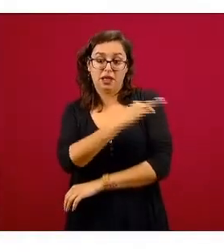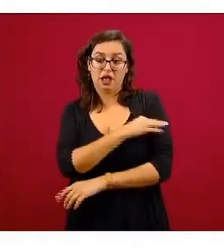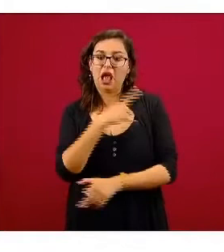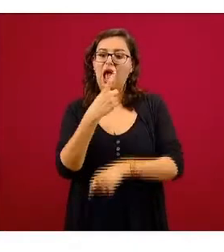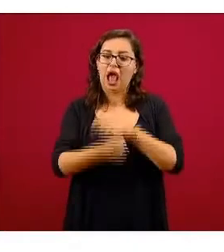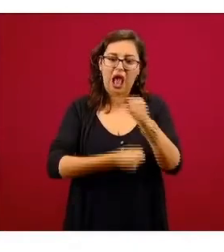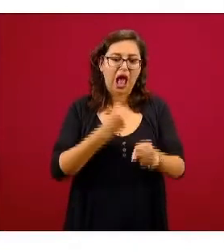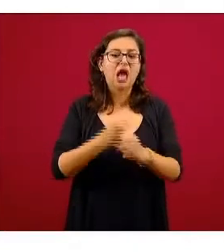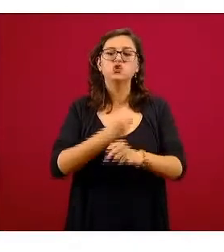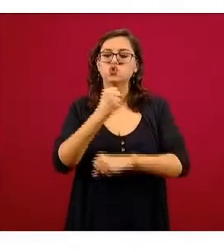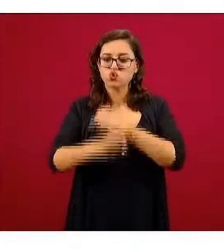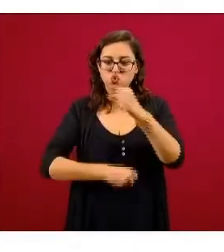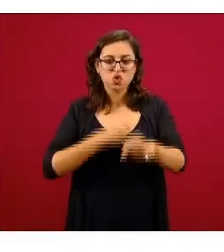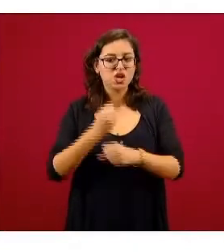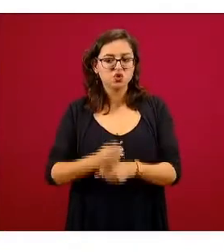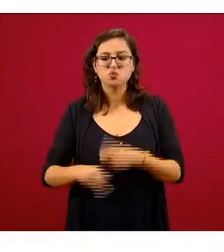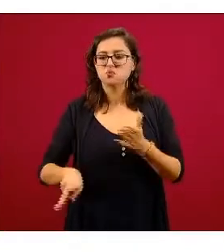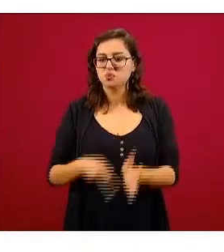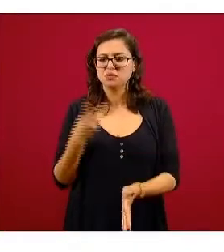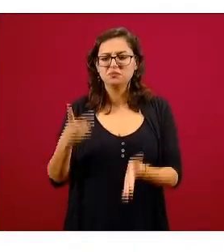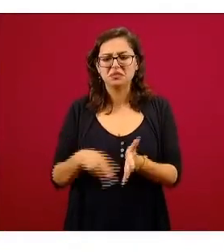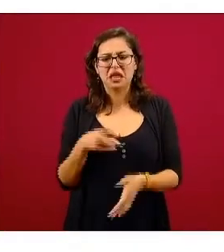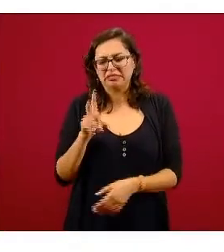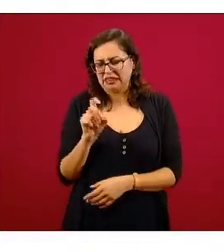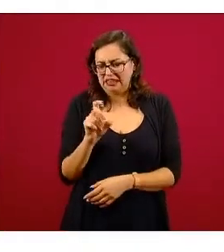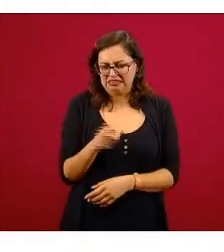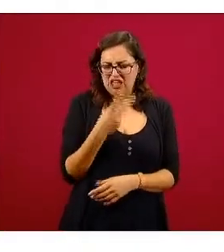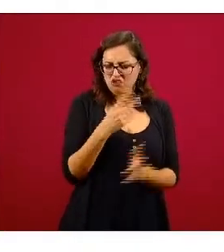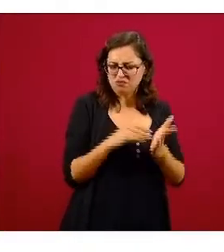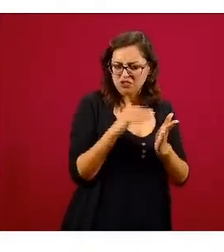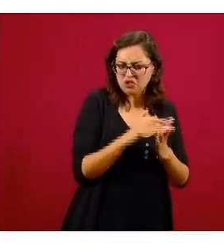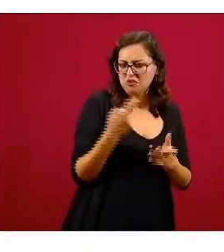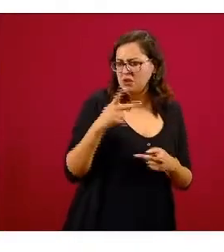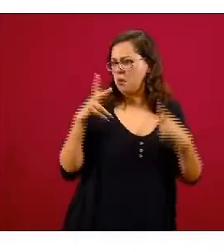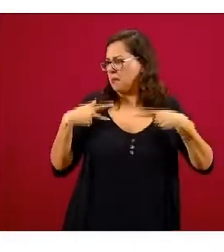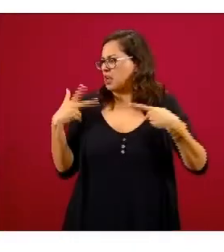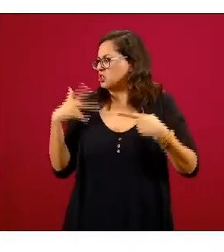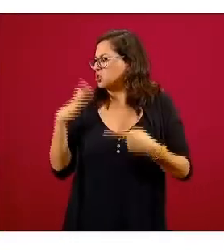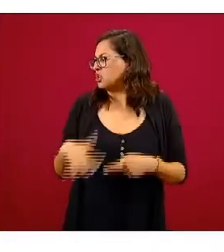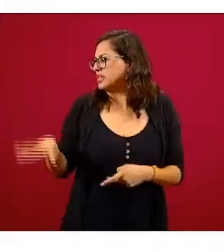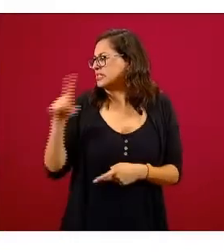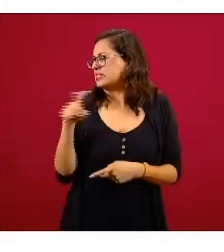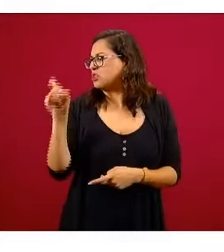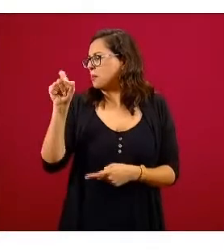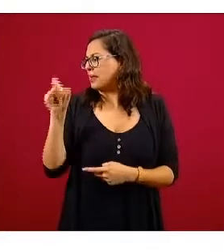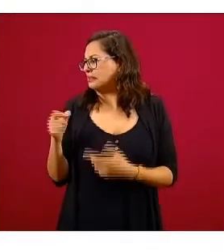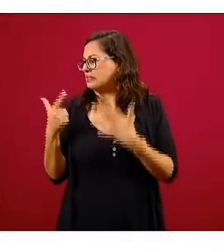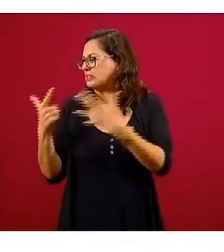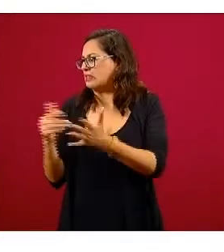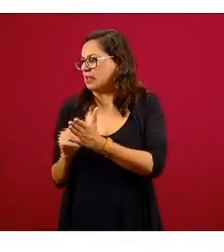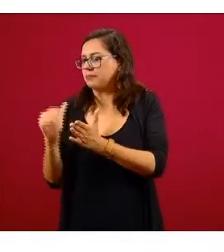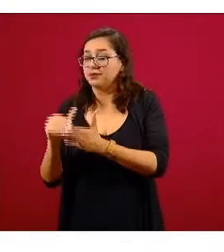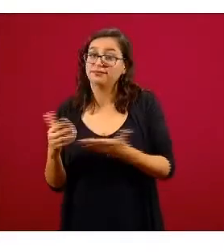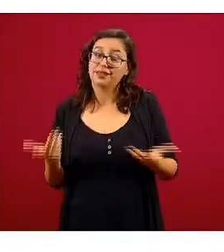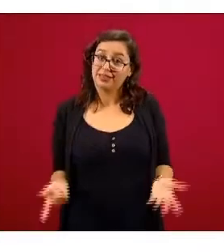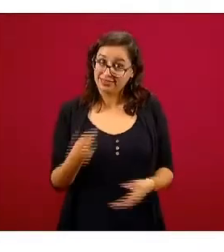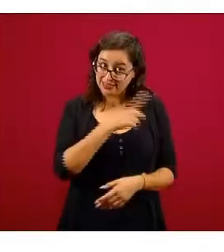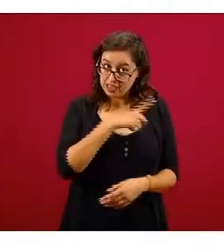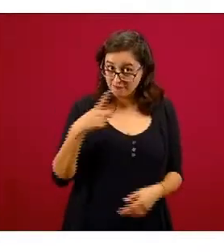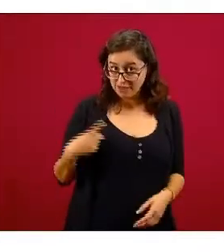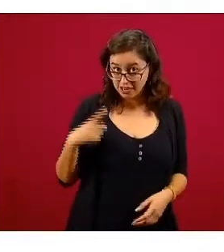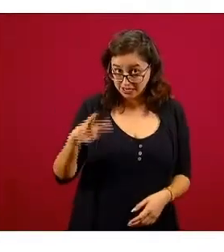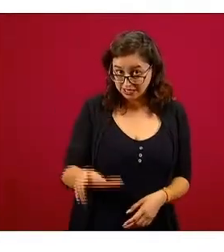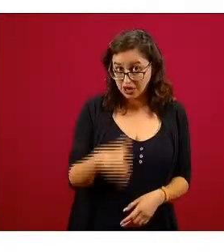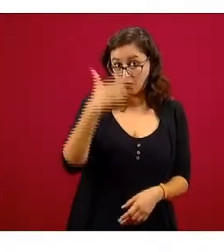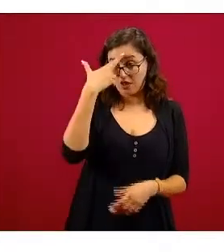cada año. ¿Por qué 32 millones y no 127 millones? Recuerden lo que dijimos en este mismo recinto